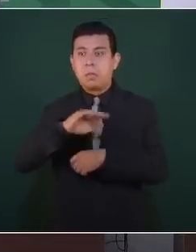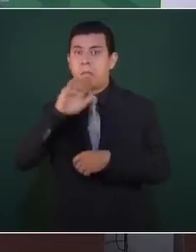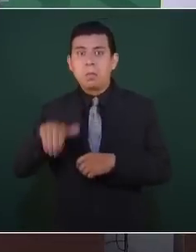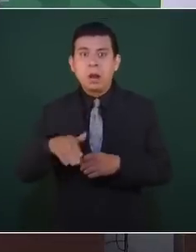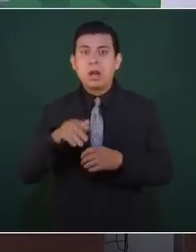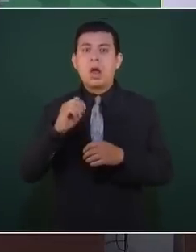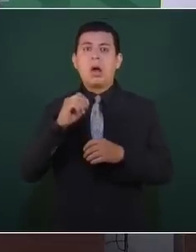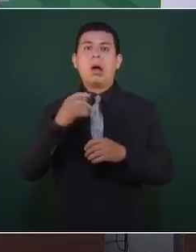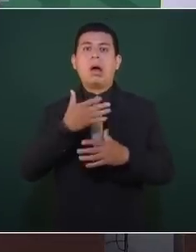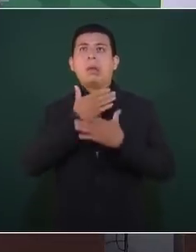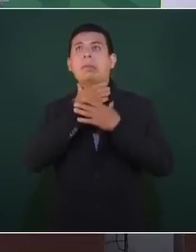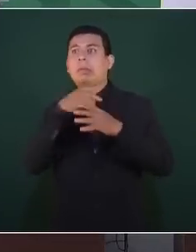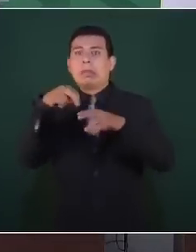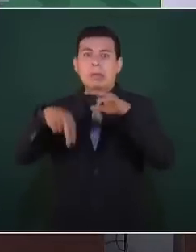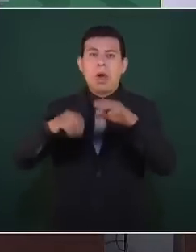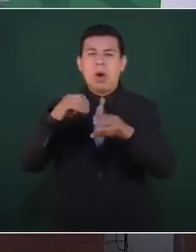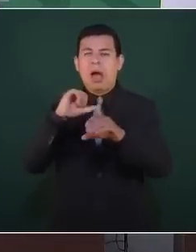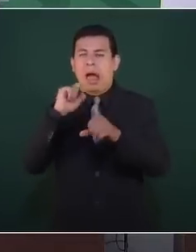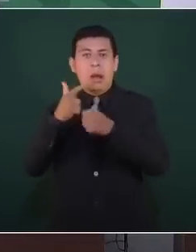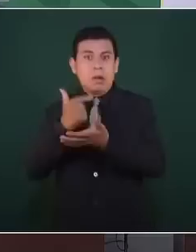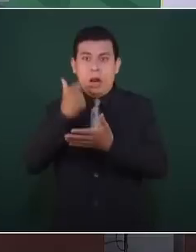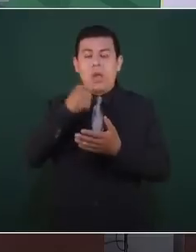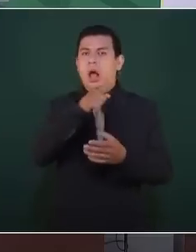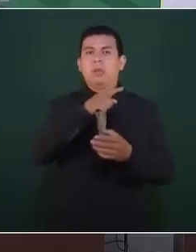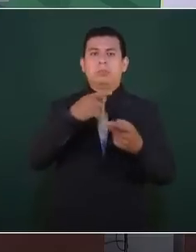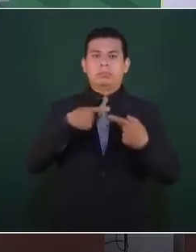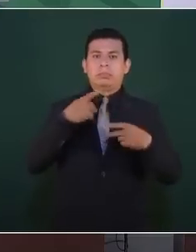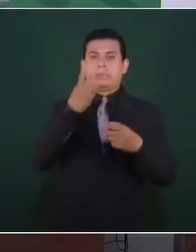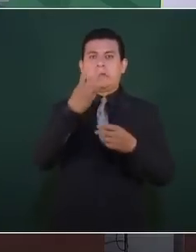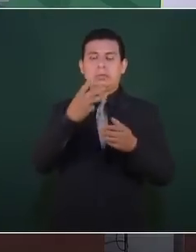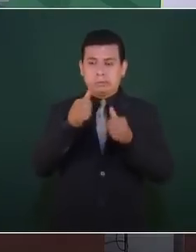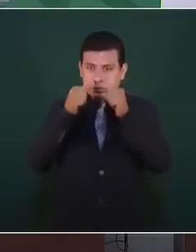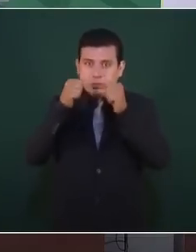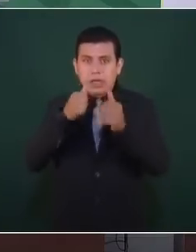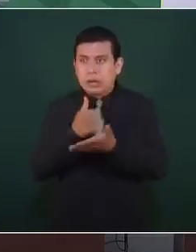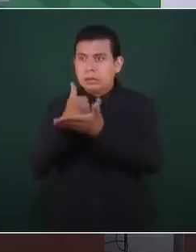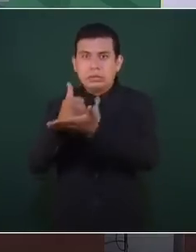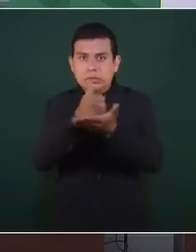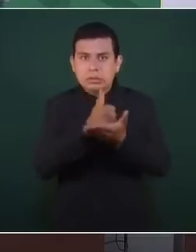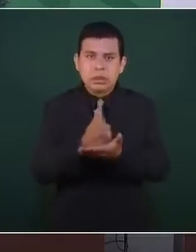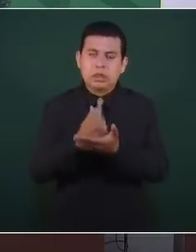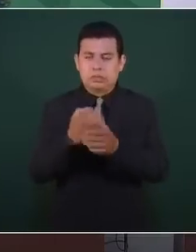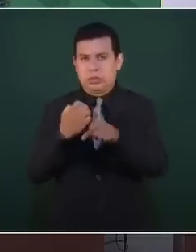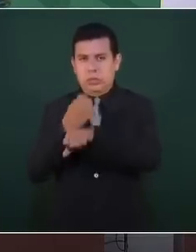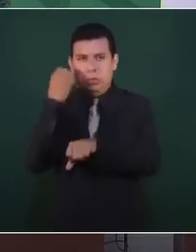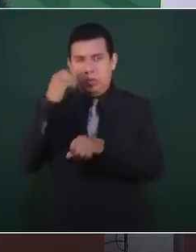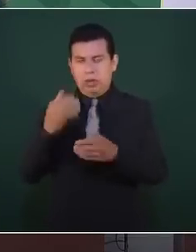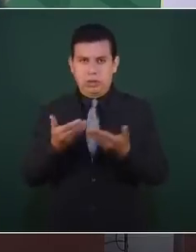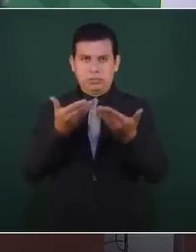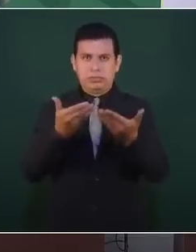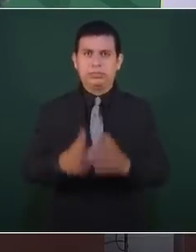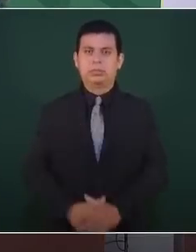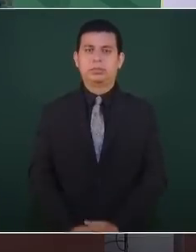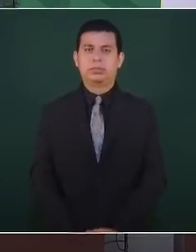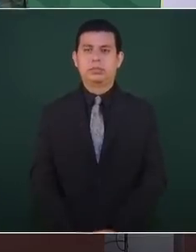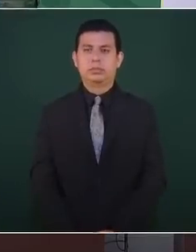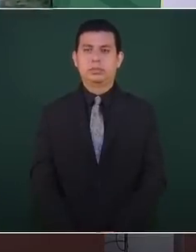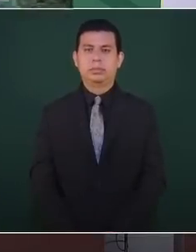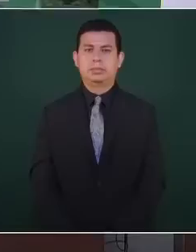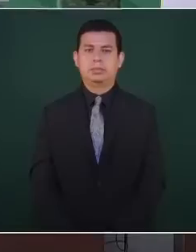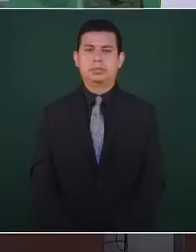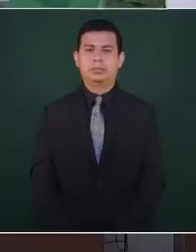a 9 personas en 3 diferentes eventos. Es todo. Es cuanto, señor presidente.